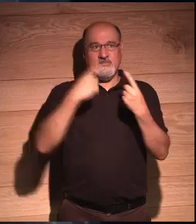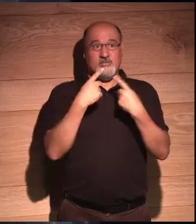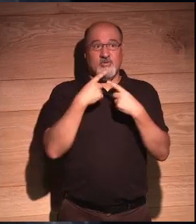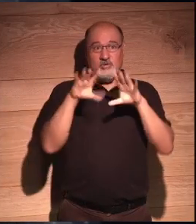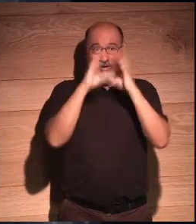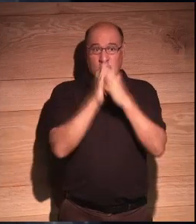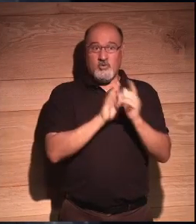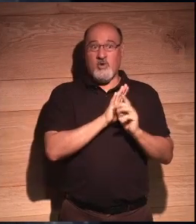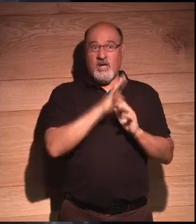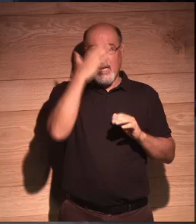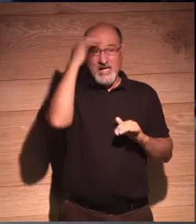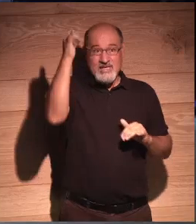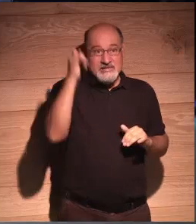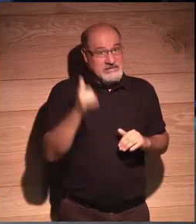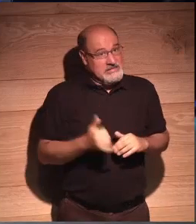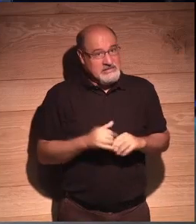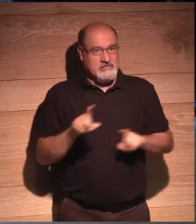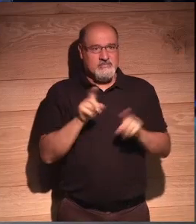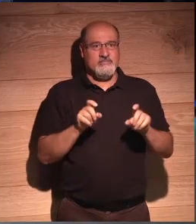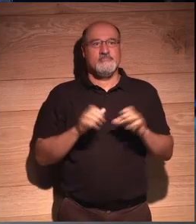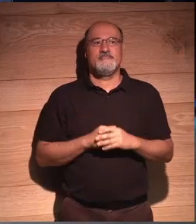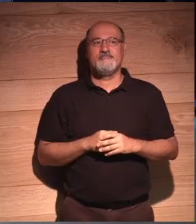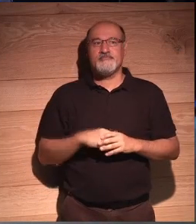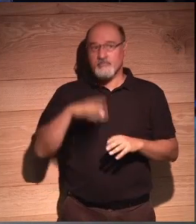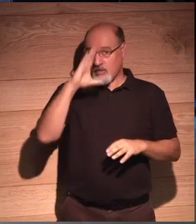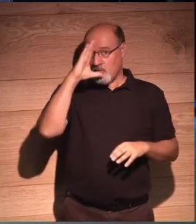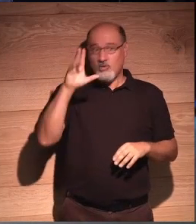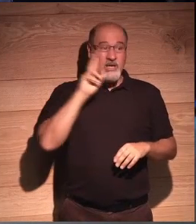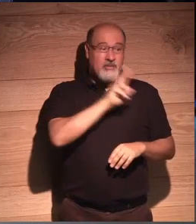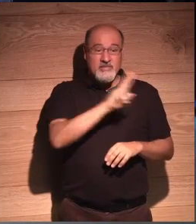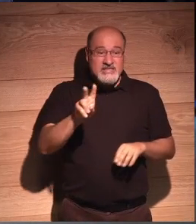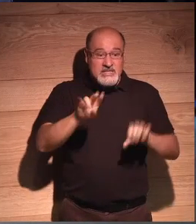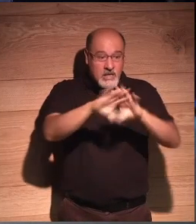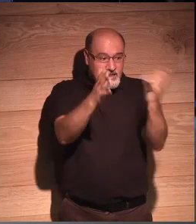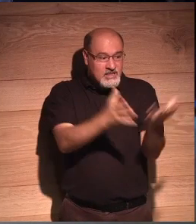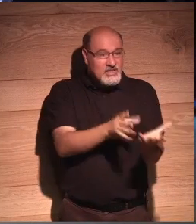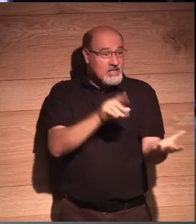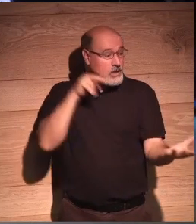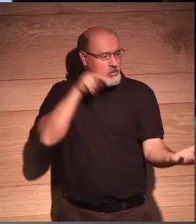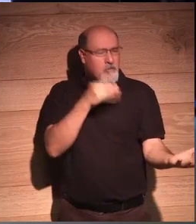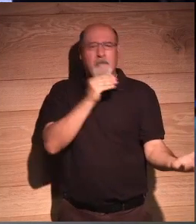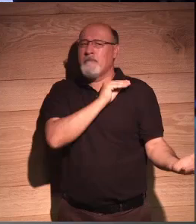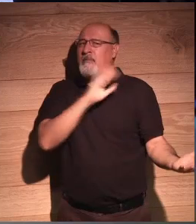mundo. Hay que decir que la Luna tiene las mejores vistas de la Tierra. Eso sí.